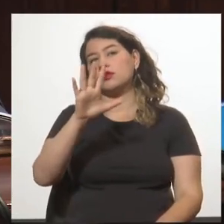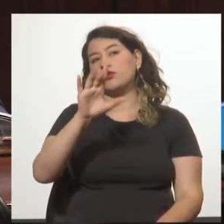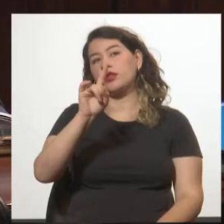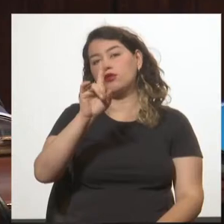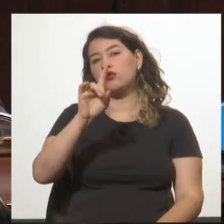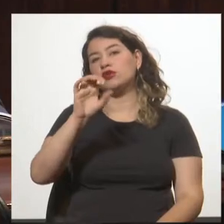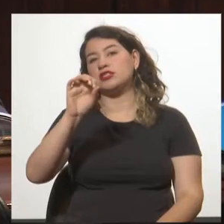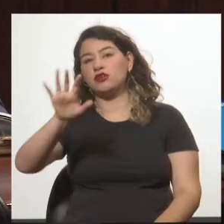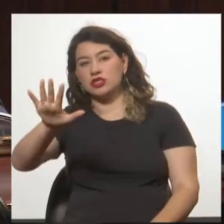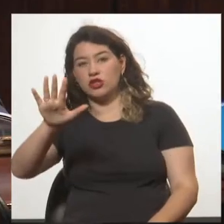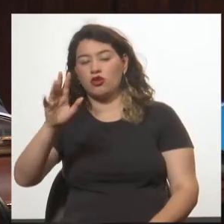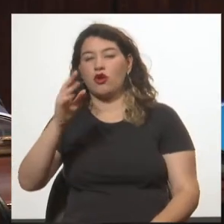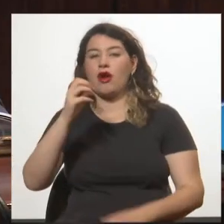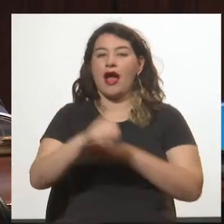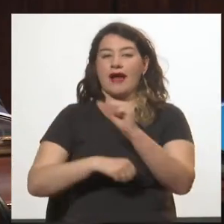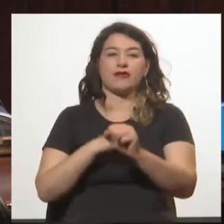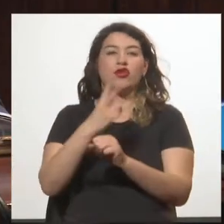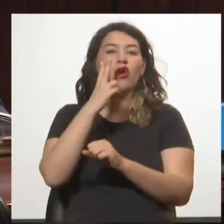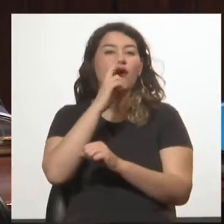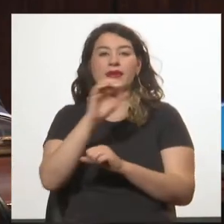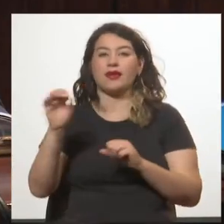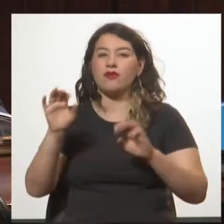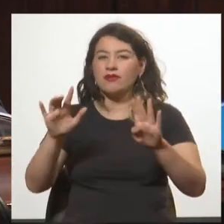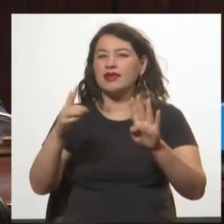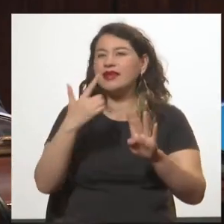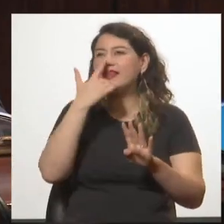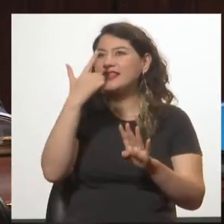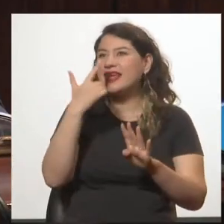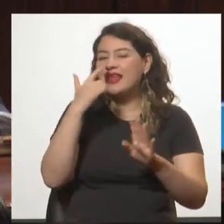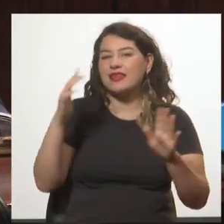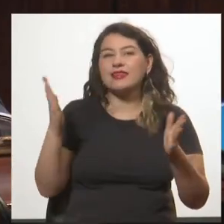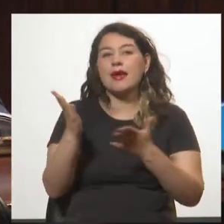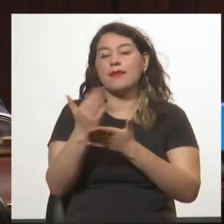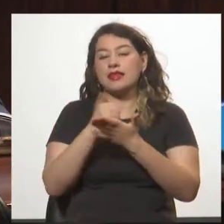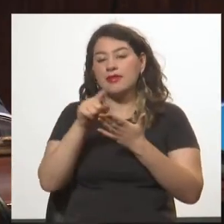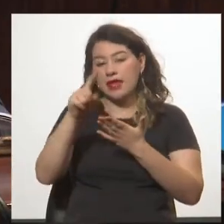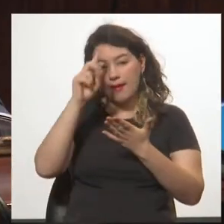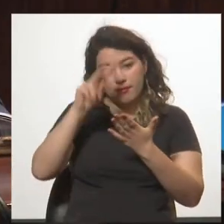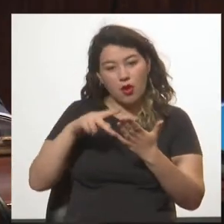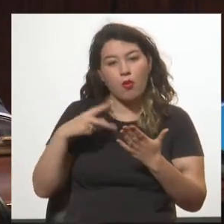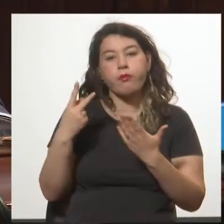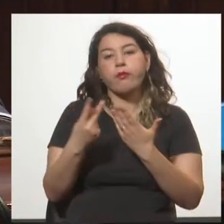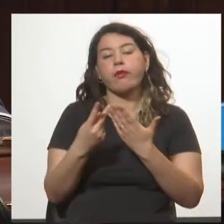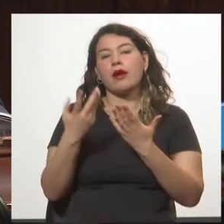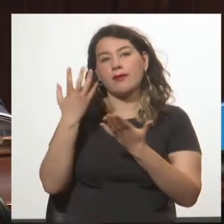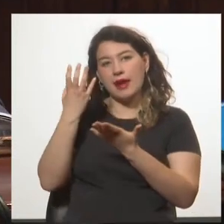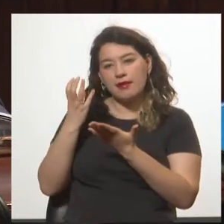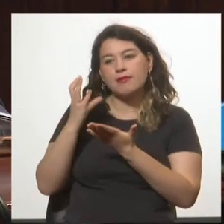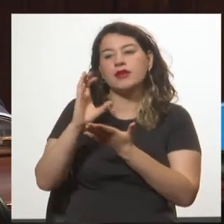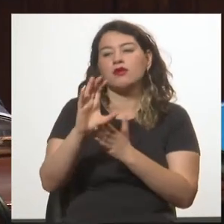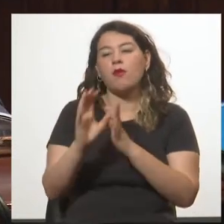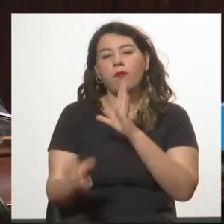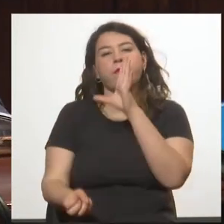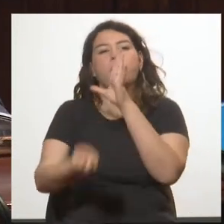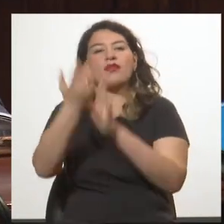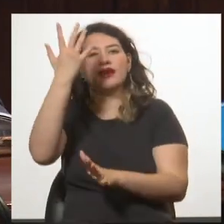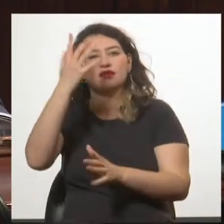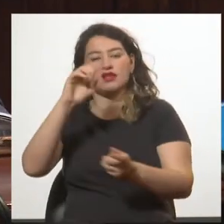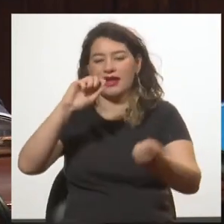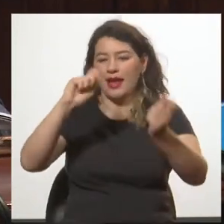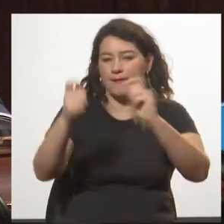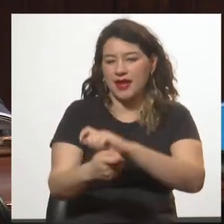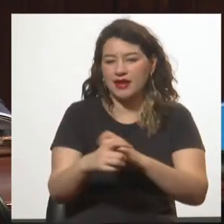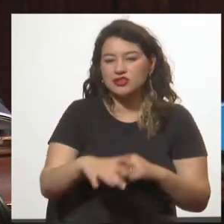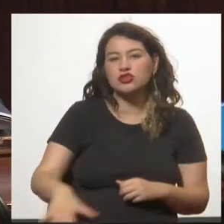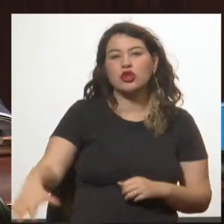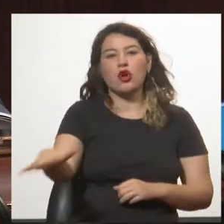del 2009 se declara de interés departamental esa propuesta de inversión modernizar y revitalizar